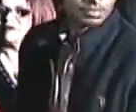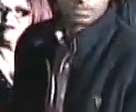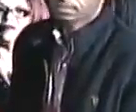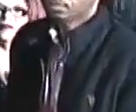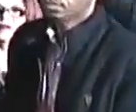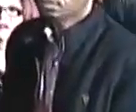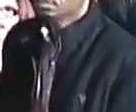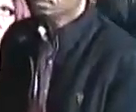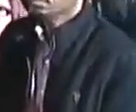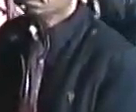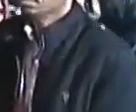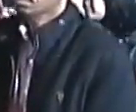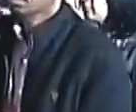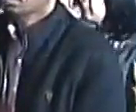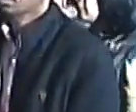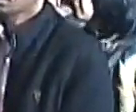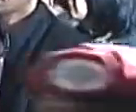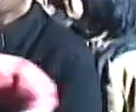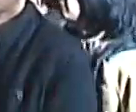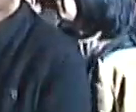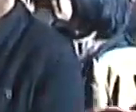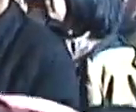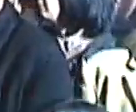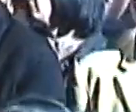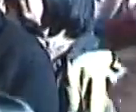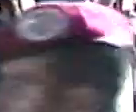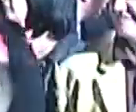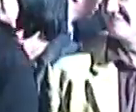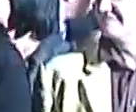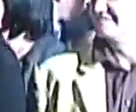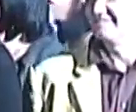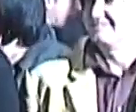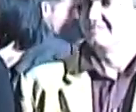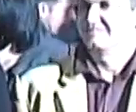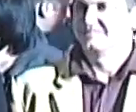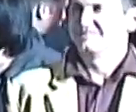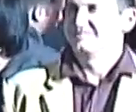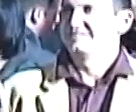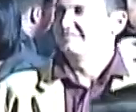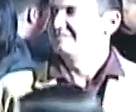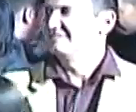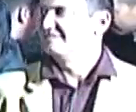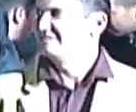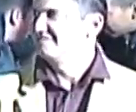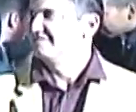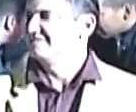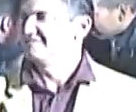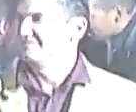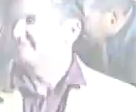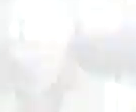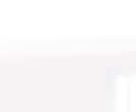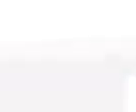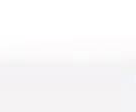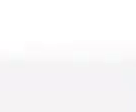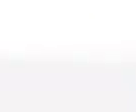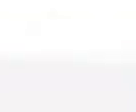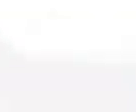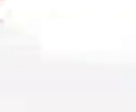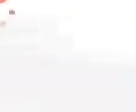económica. Asimismo, pues, hizo un llamado a consolidar la paz y a la movilización del pueblo en contra de las agresiones de Estados